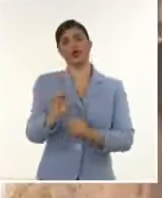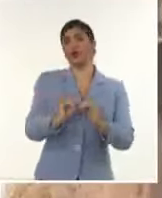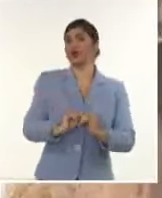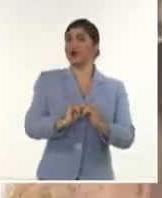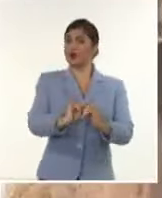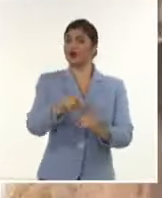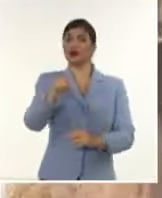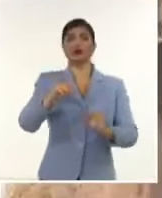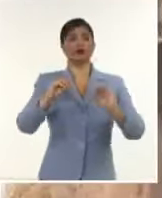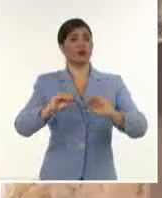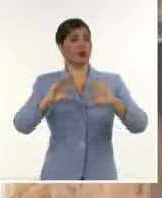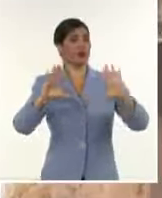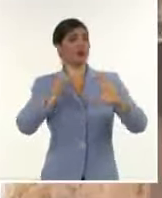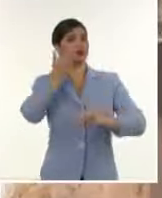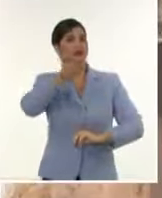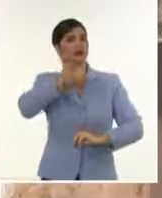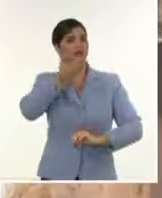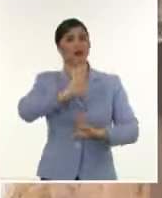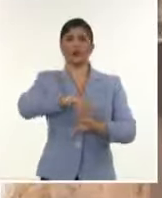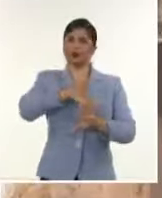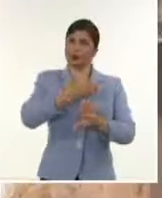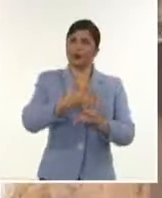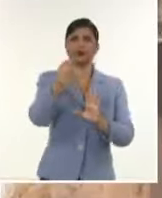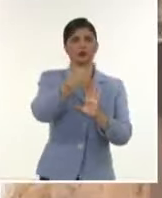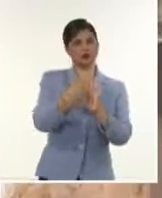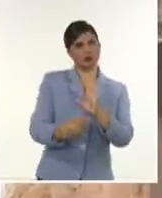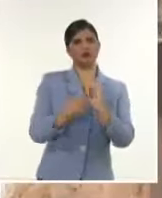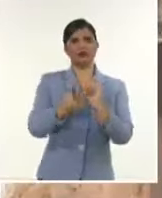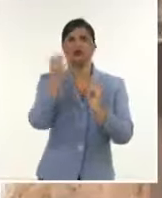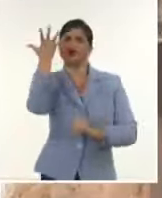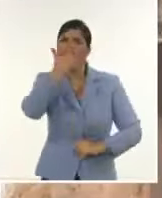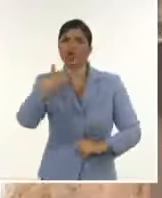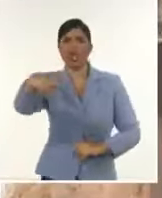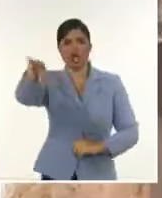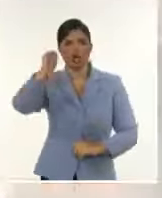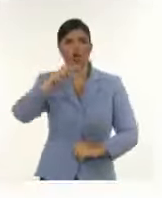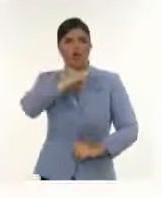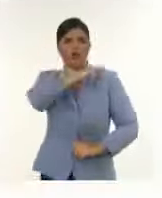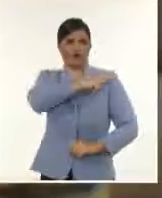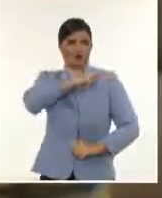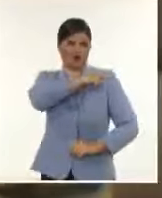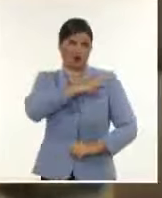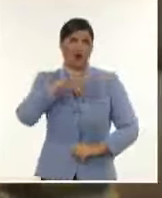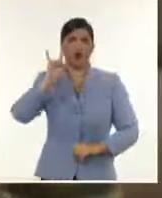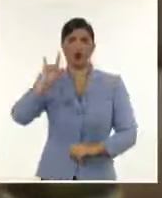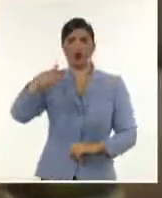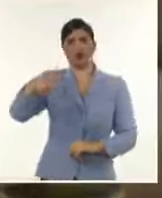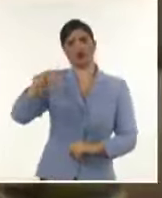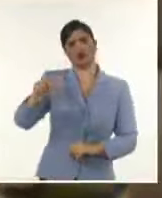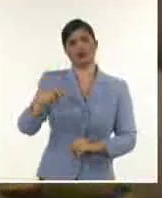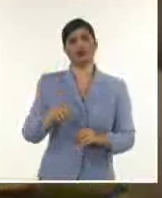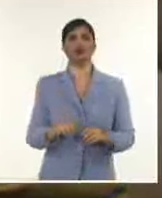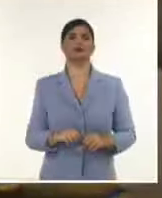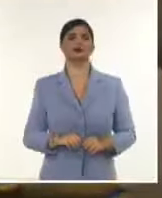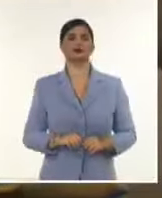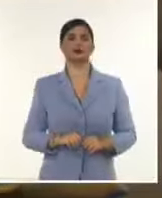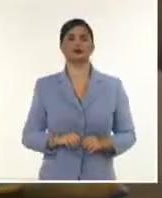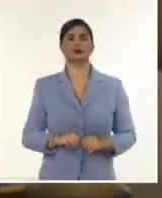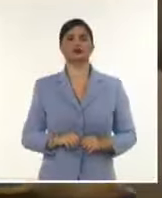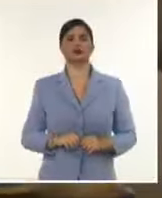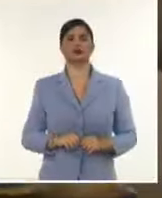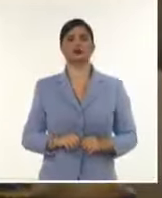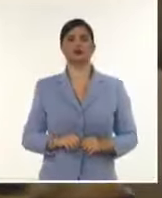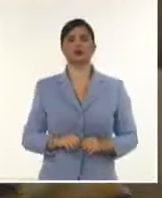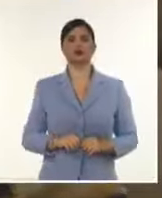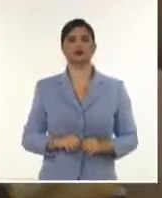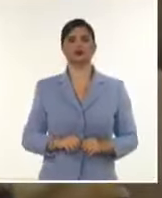plenario y luego les comento las novedades sobre la elección del nuevo Buró Nacional de la UJC. Si a alguien le quedó alguna duda de